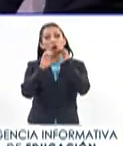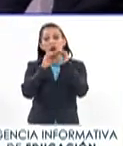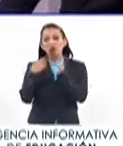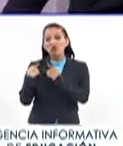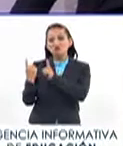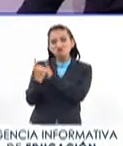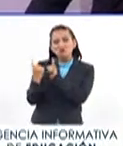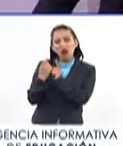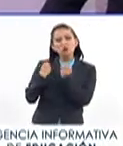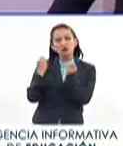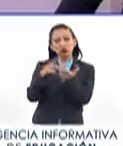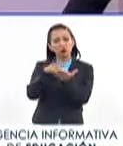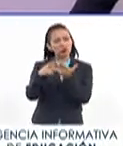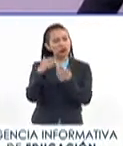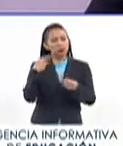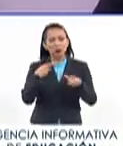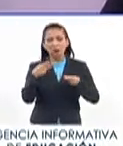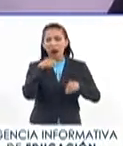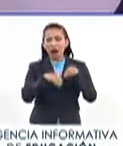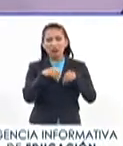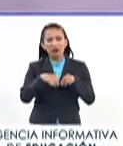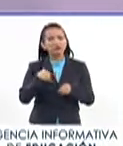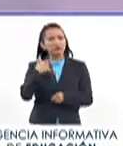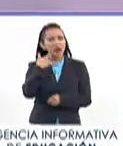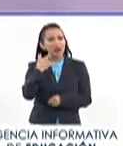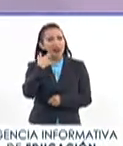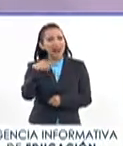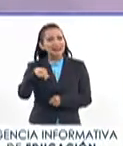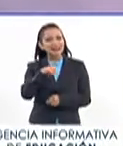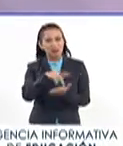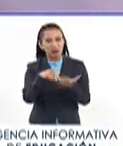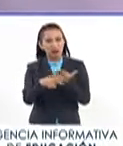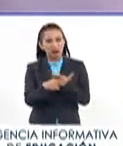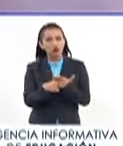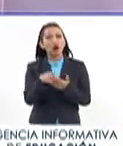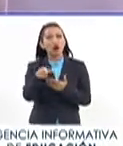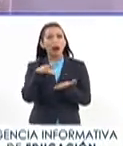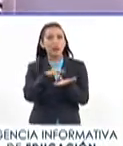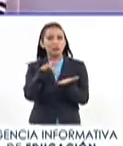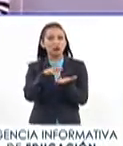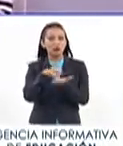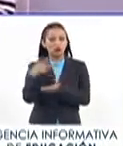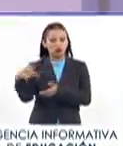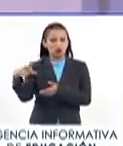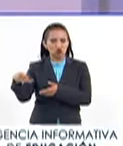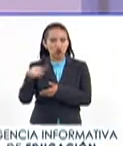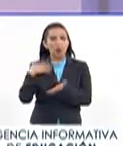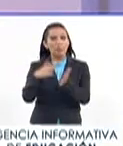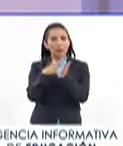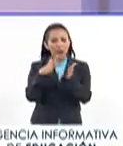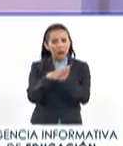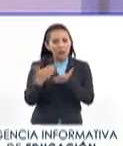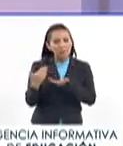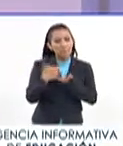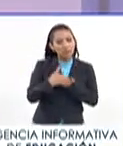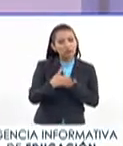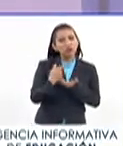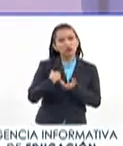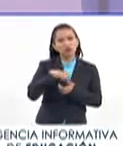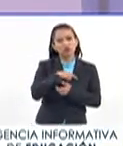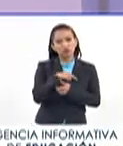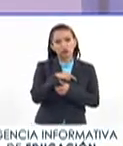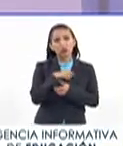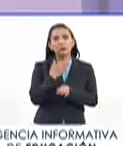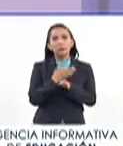con ellos, tenemos muchos proyectos, estamos tratando de hacer esos proyectos con el apoyo de ellos, con la participación.